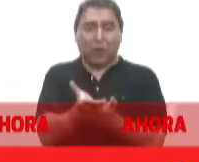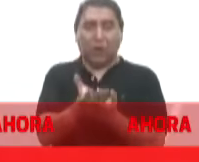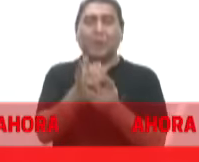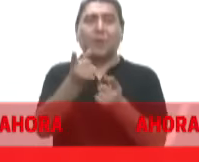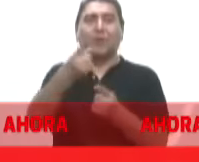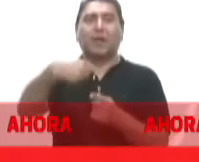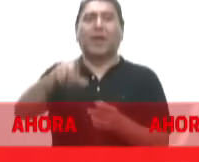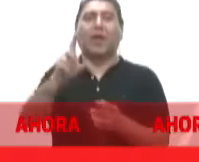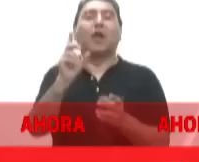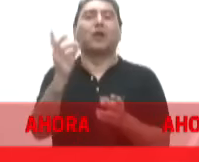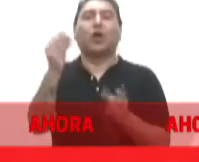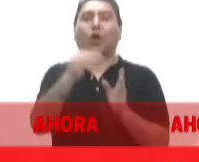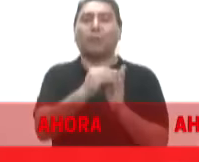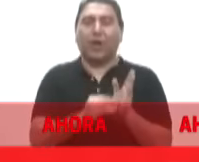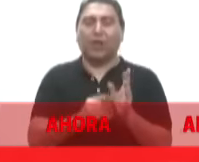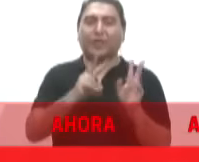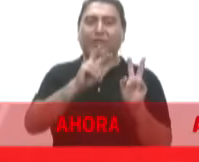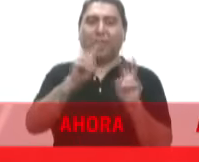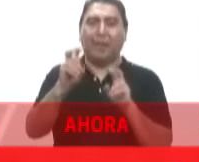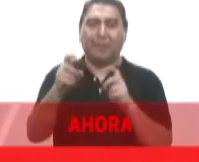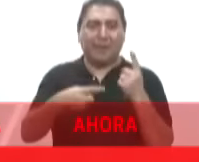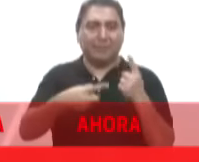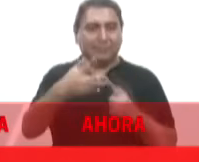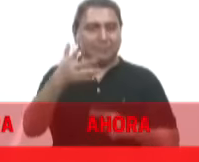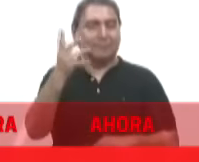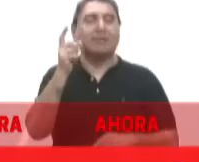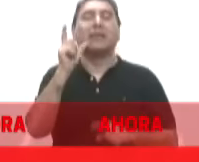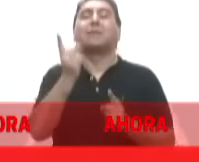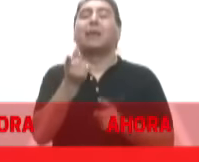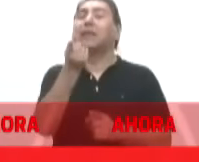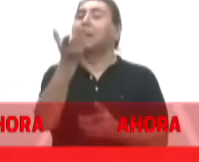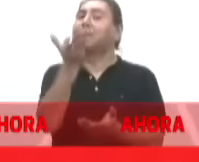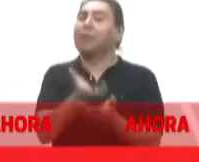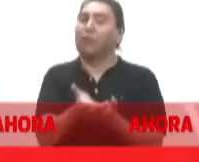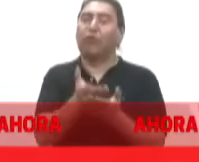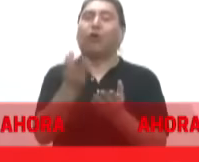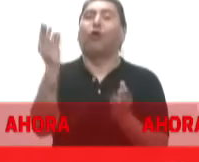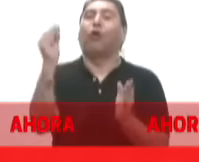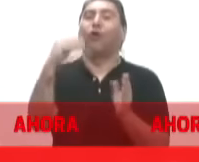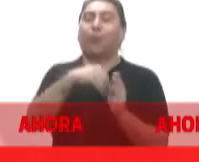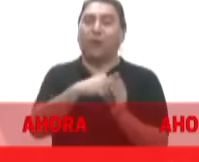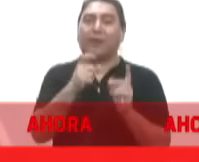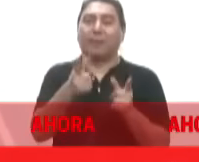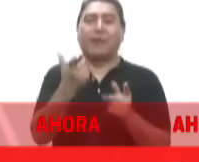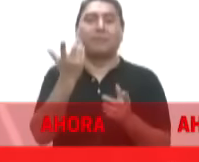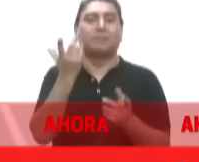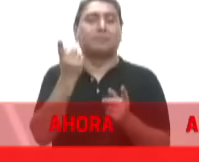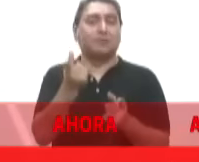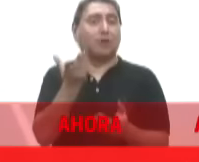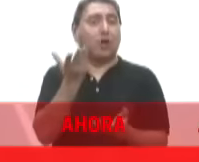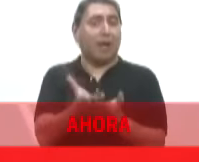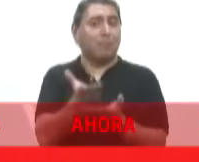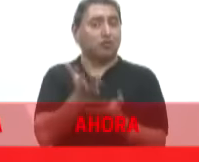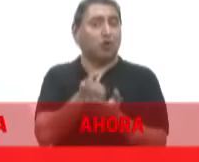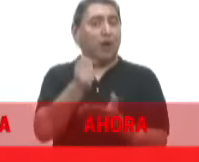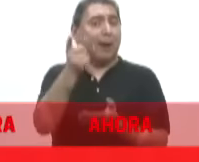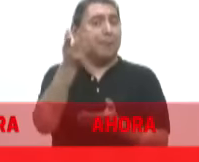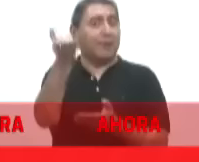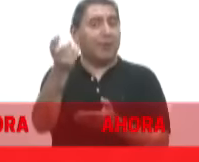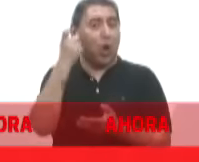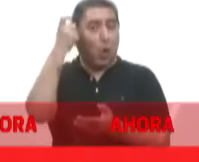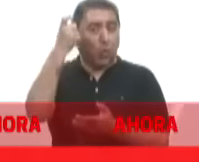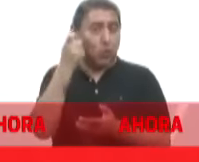ustedes varios temas, está solicitando incorporar, corresponde que se vote la moción que hizo el senador Lustó. Claro, se incorpora. Y si sale